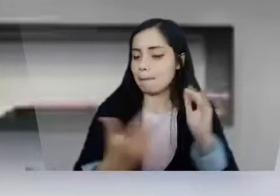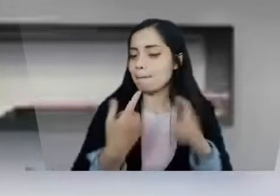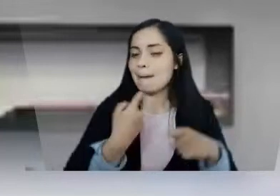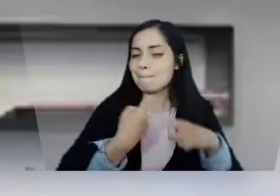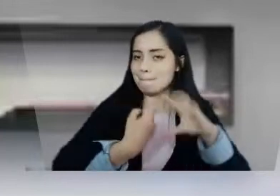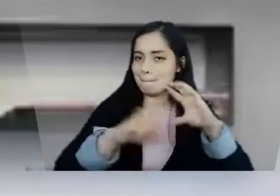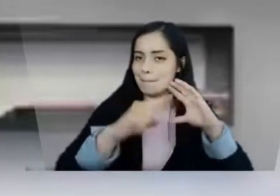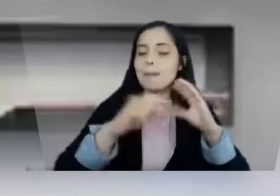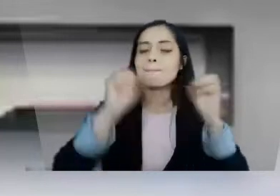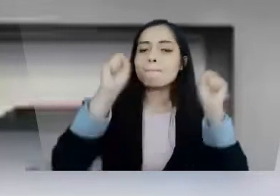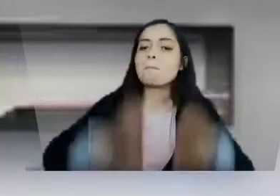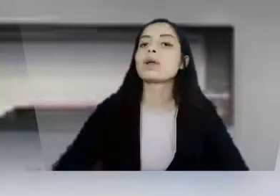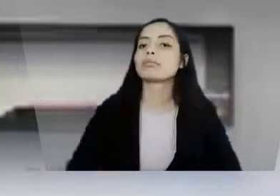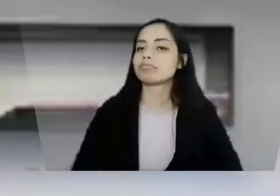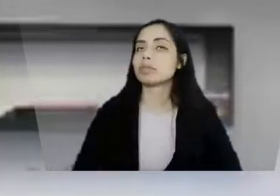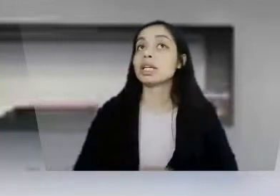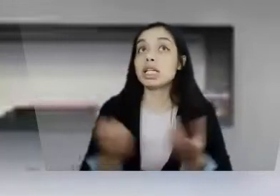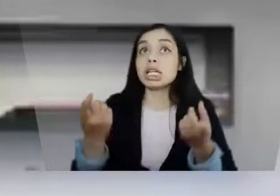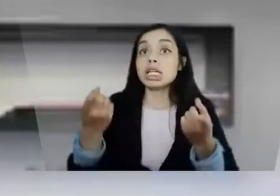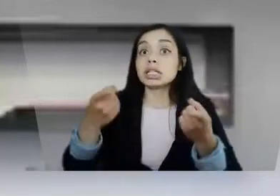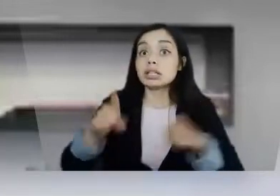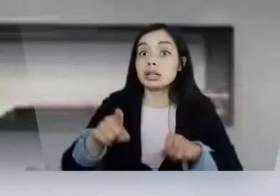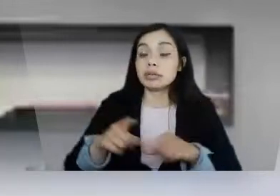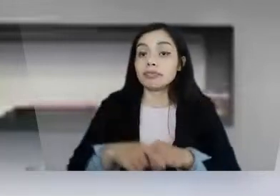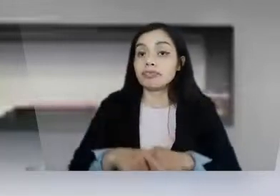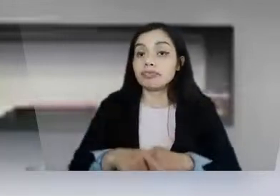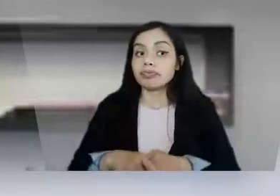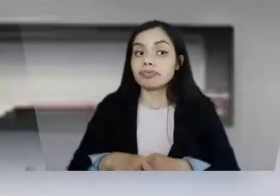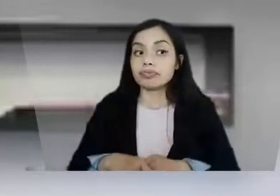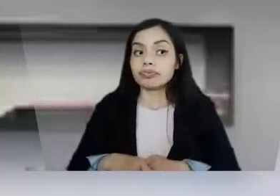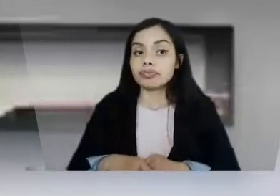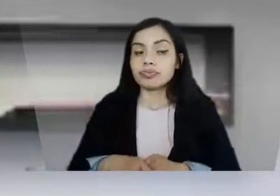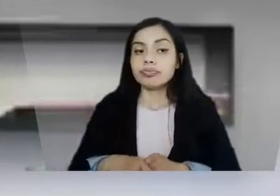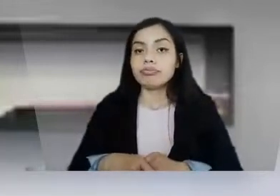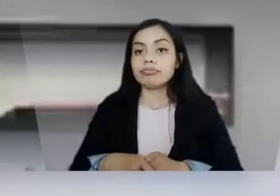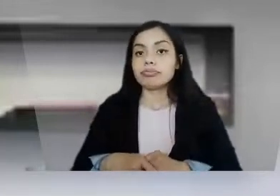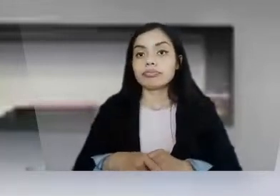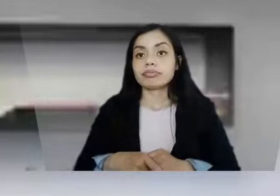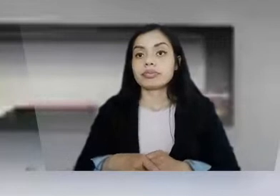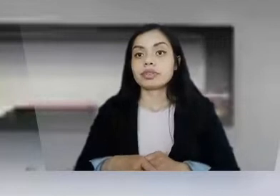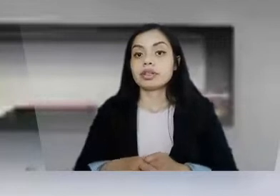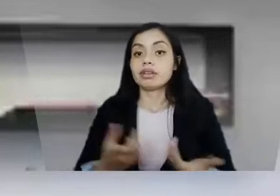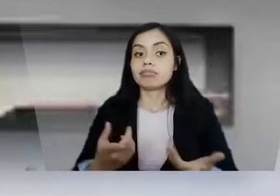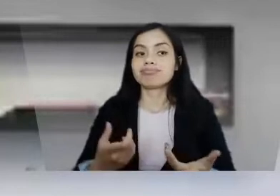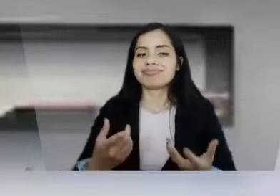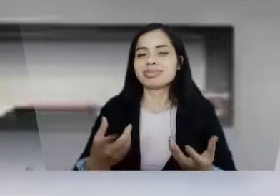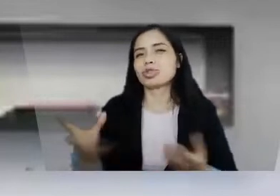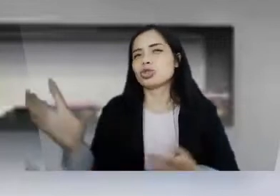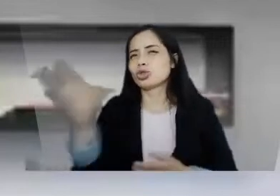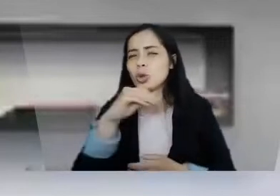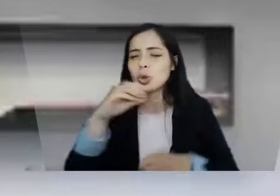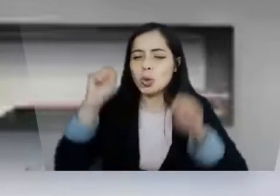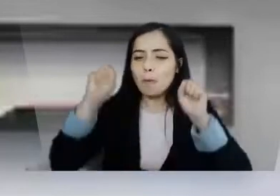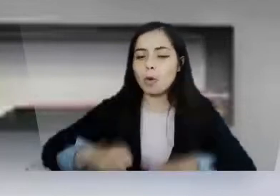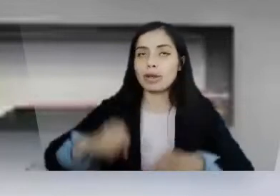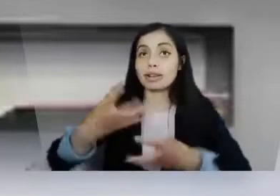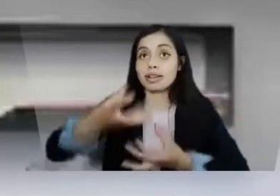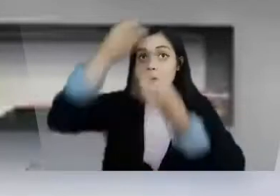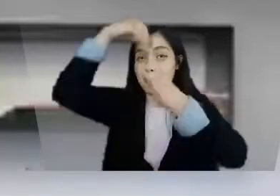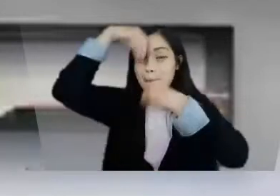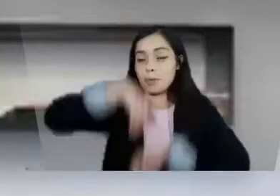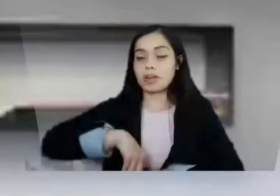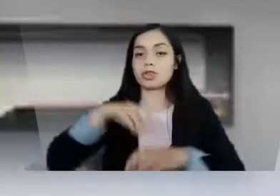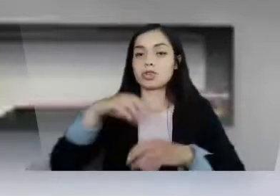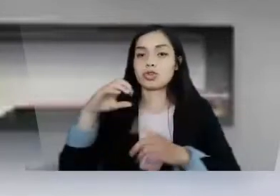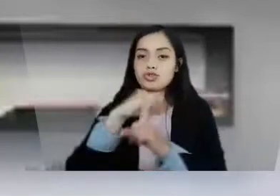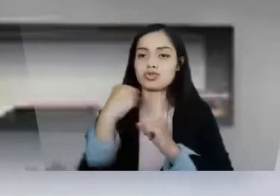foro. Para los expedicionarios, la metodología será la siguiente, para que por favor